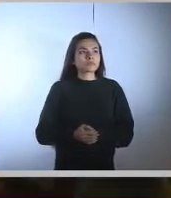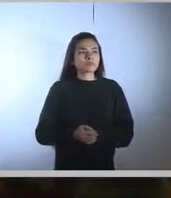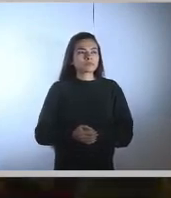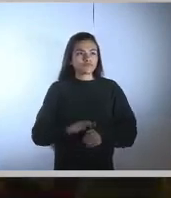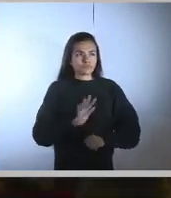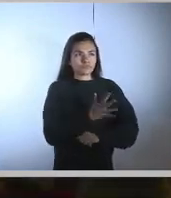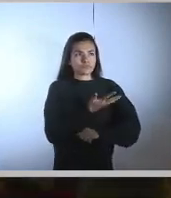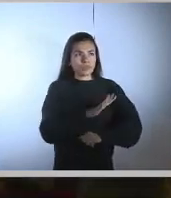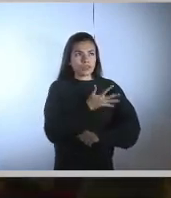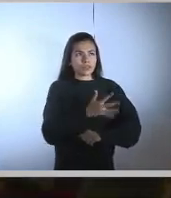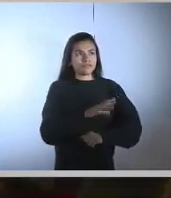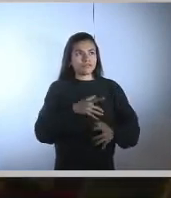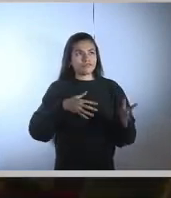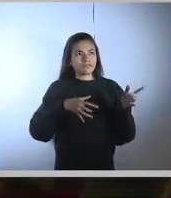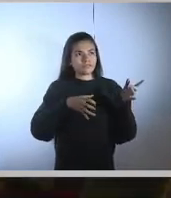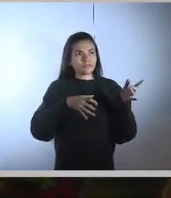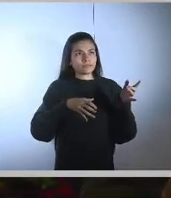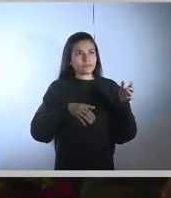Chomsky?